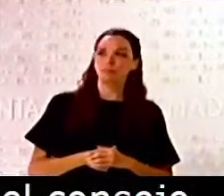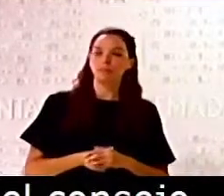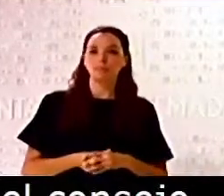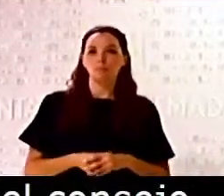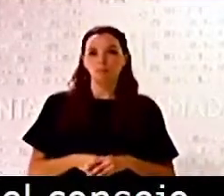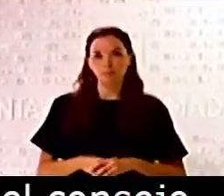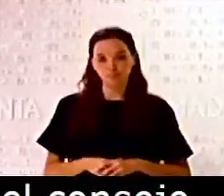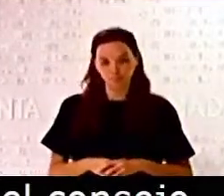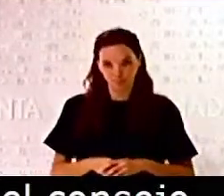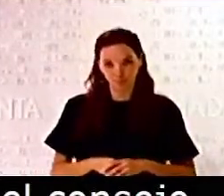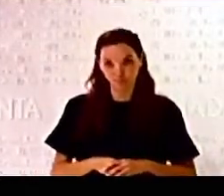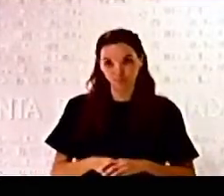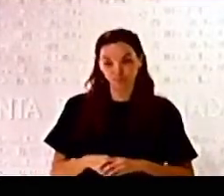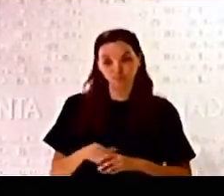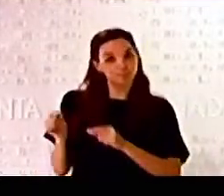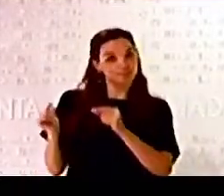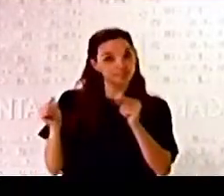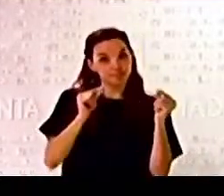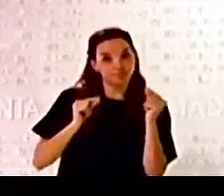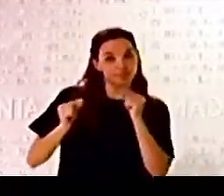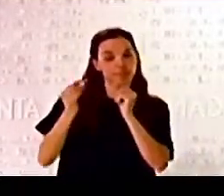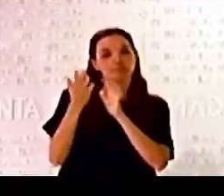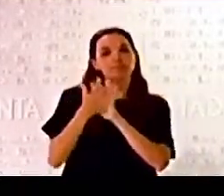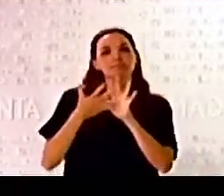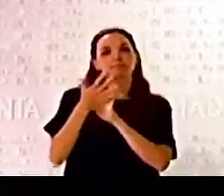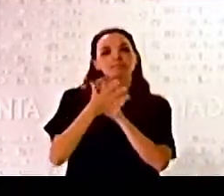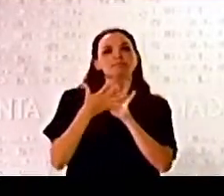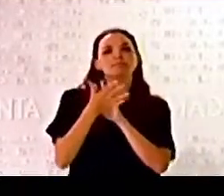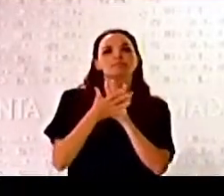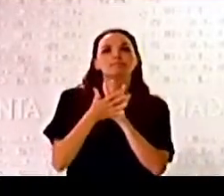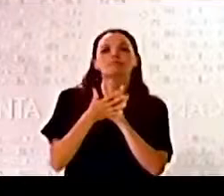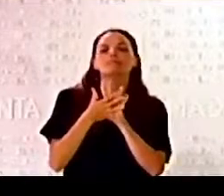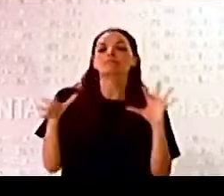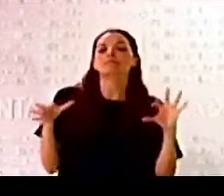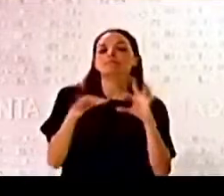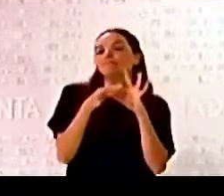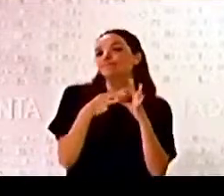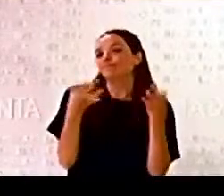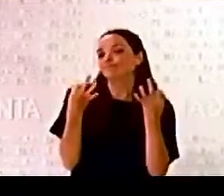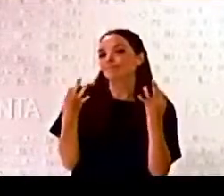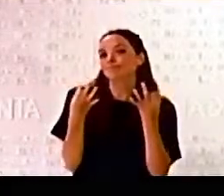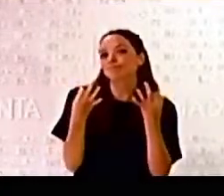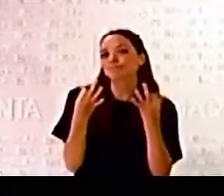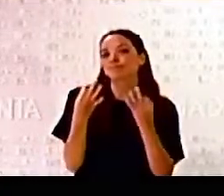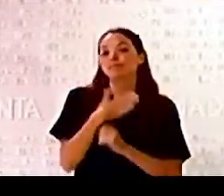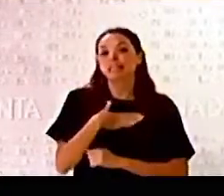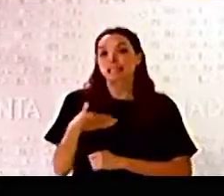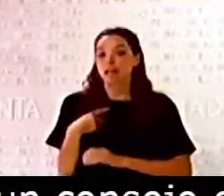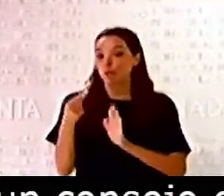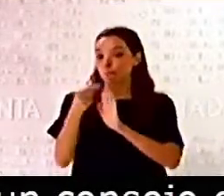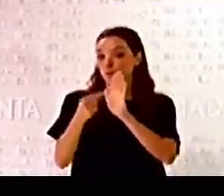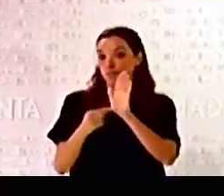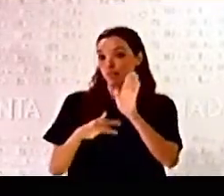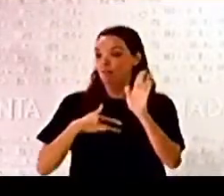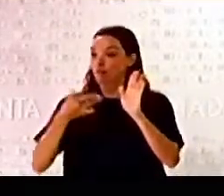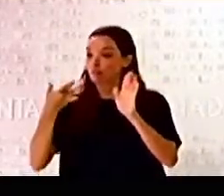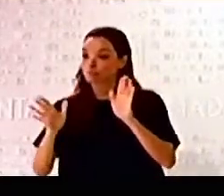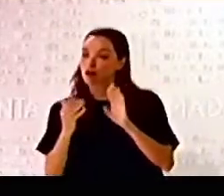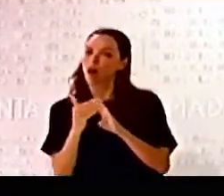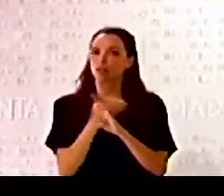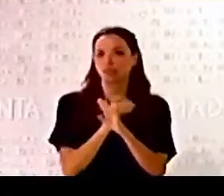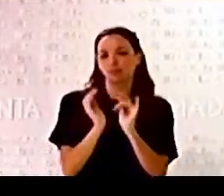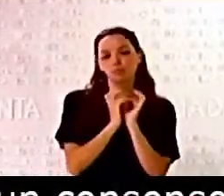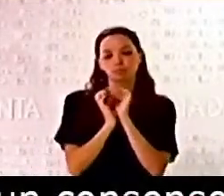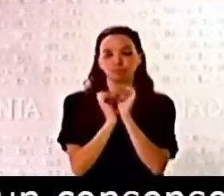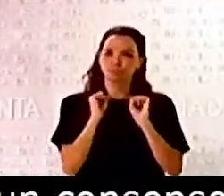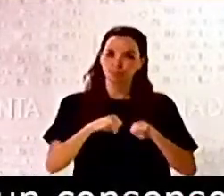Lo debatido tiene que ver con haber pedido un consenso en las medidas de flexibilización.